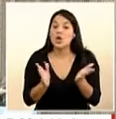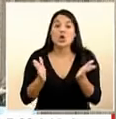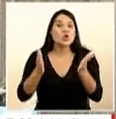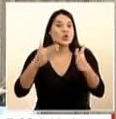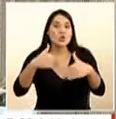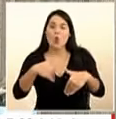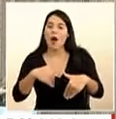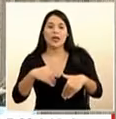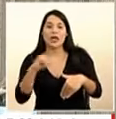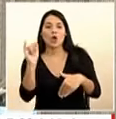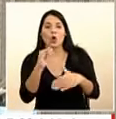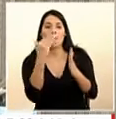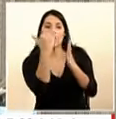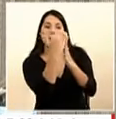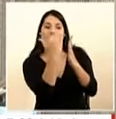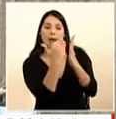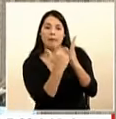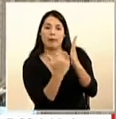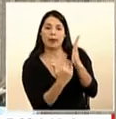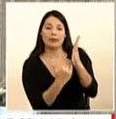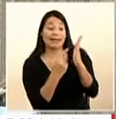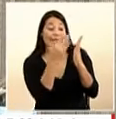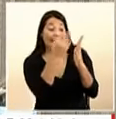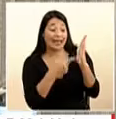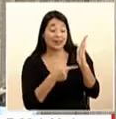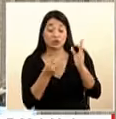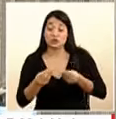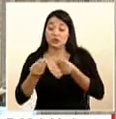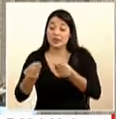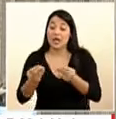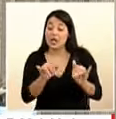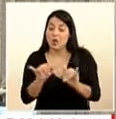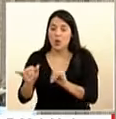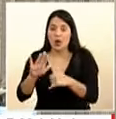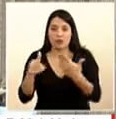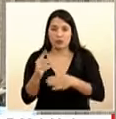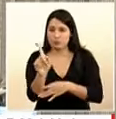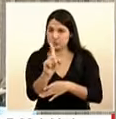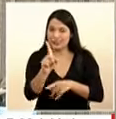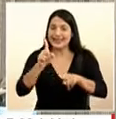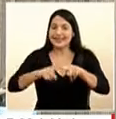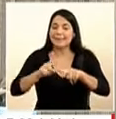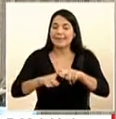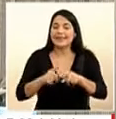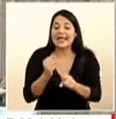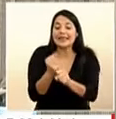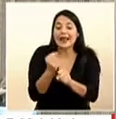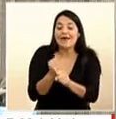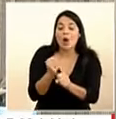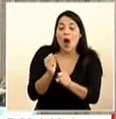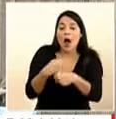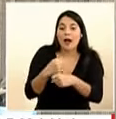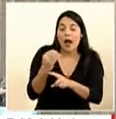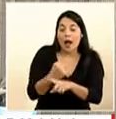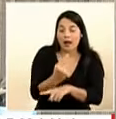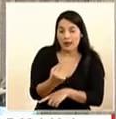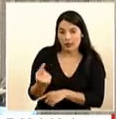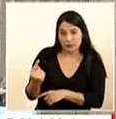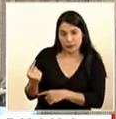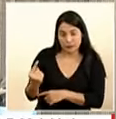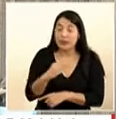para todos los perfiles y las actividades sino que depende de las acciones que se estén tomando y realizando y